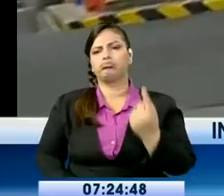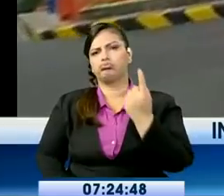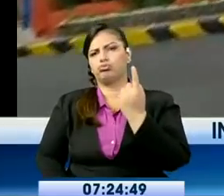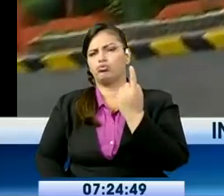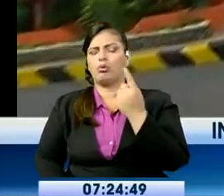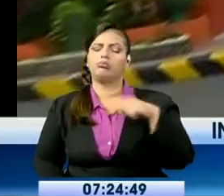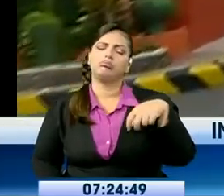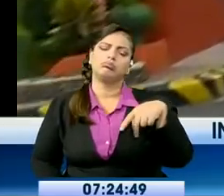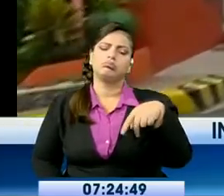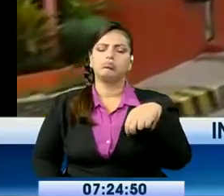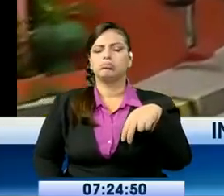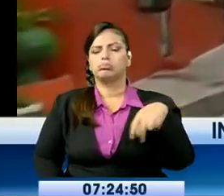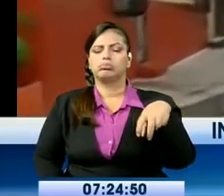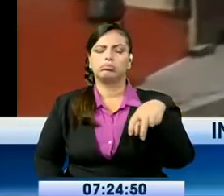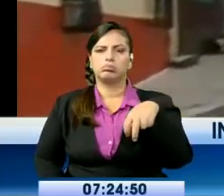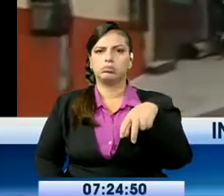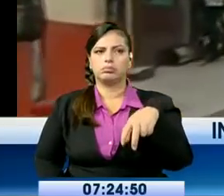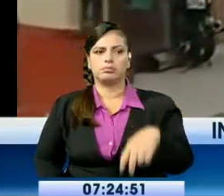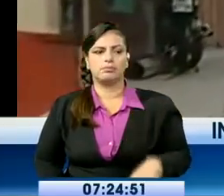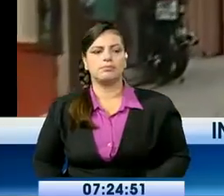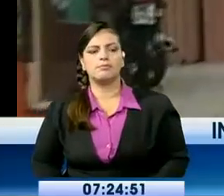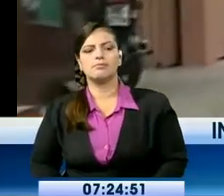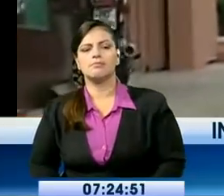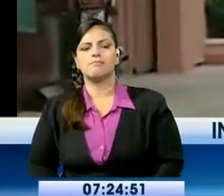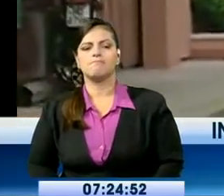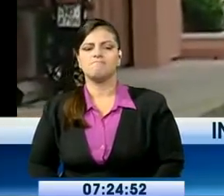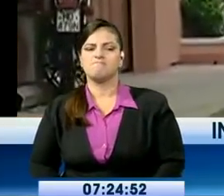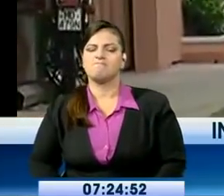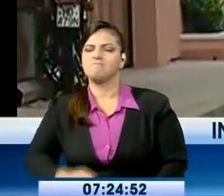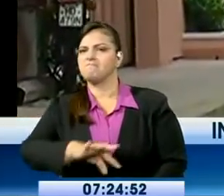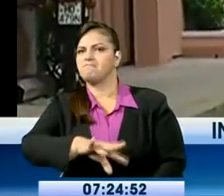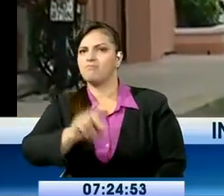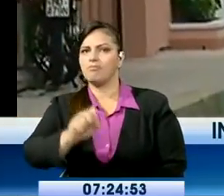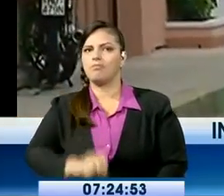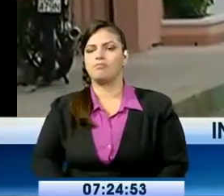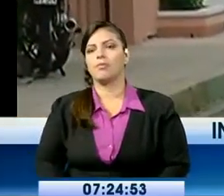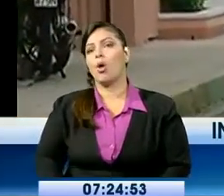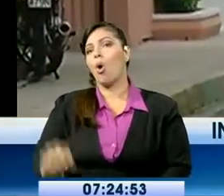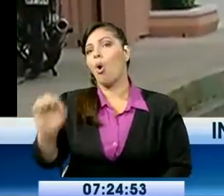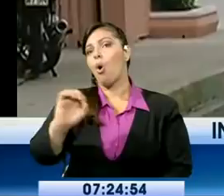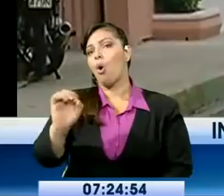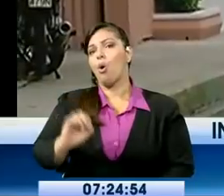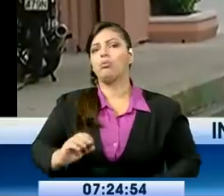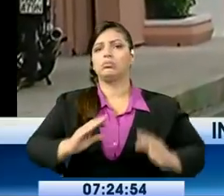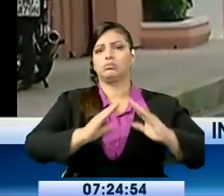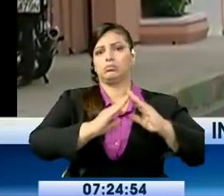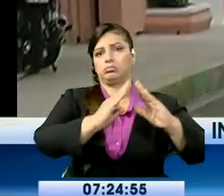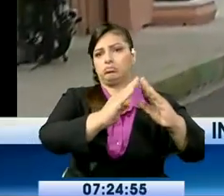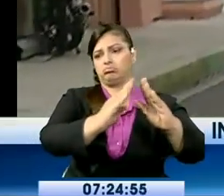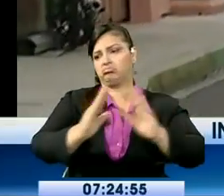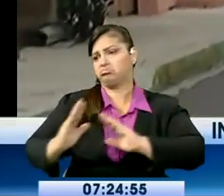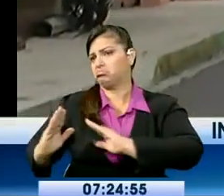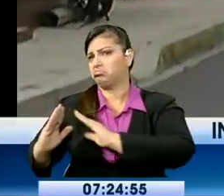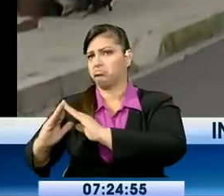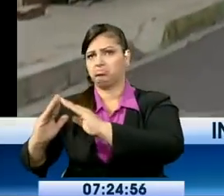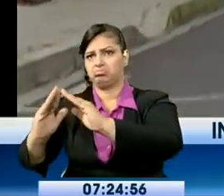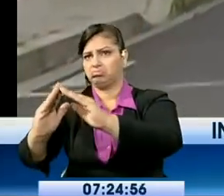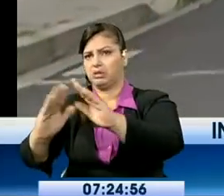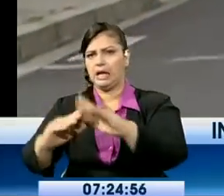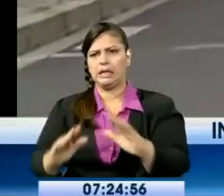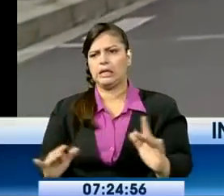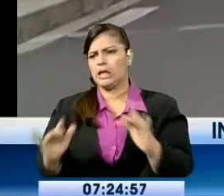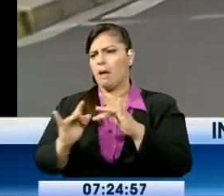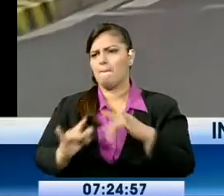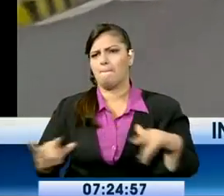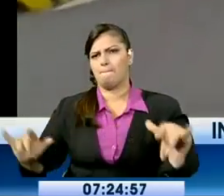también ellos ingresan. O sea, entonces la gente, claro que aquí somos unidos, pero usted sabe que todos Dios también salimos a